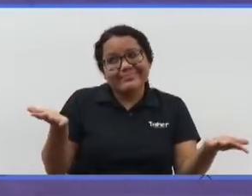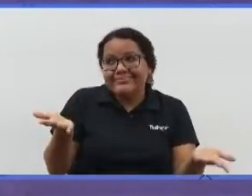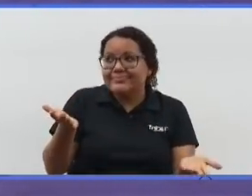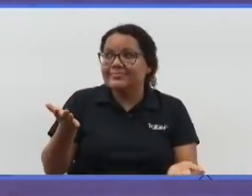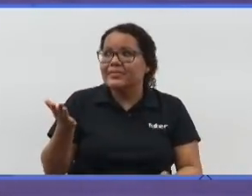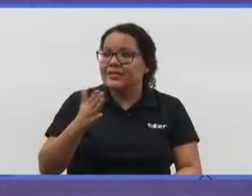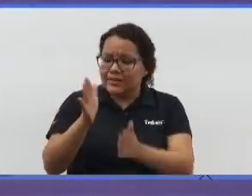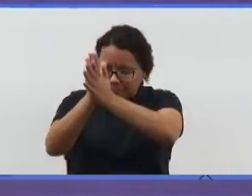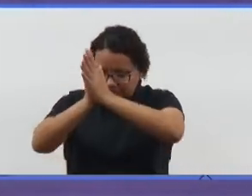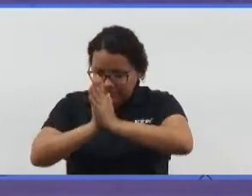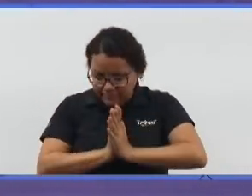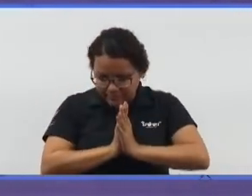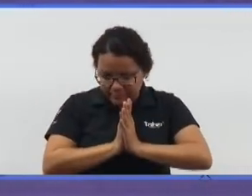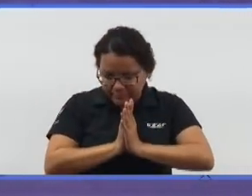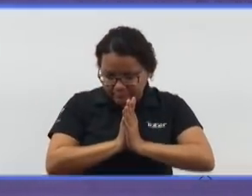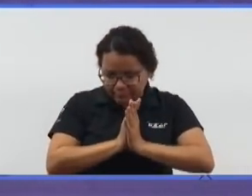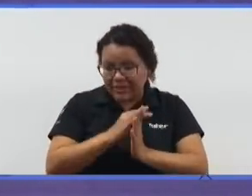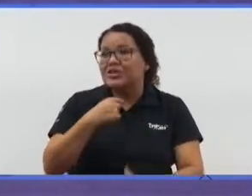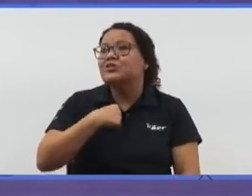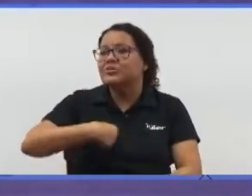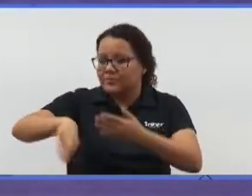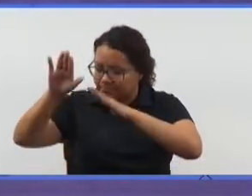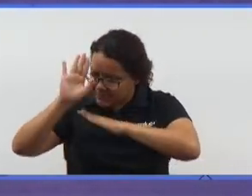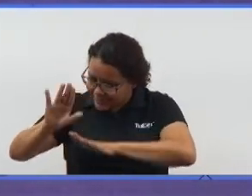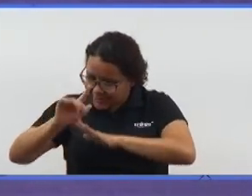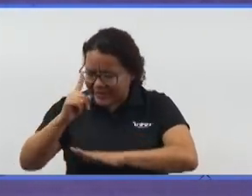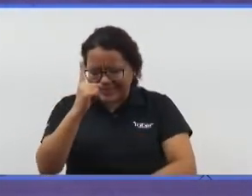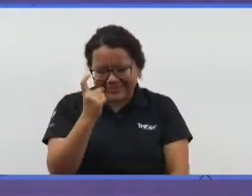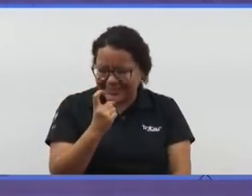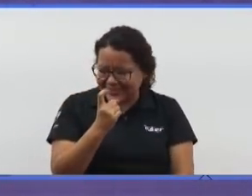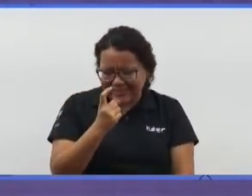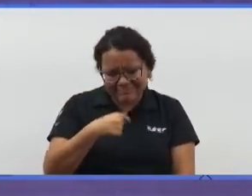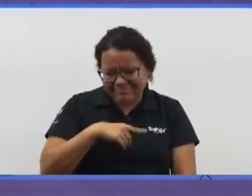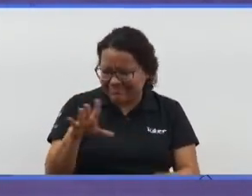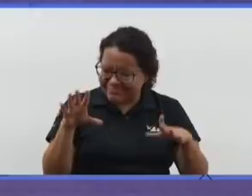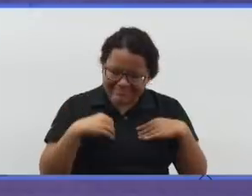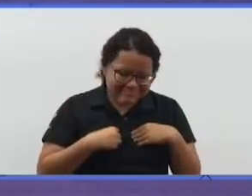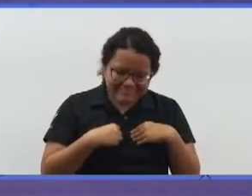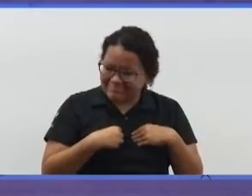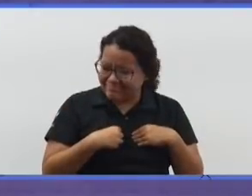perdónalos señor por no adorar por no reconocer